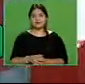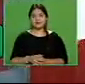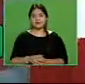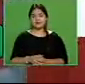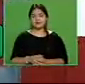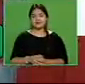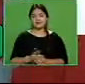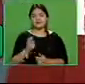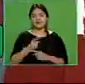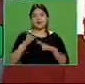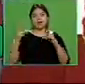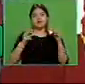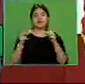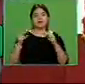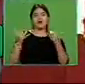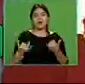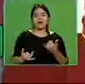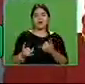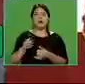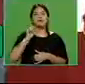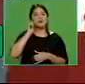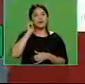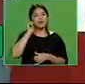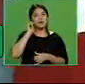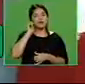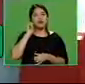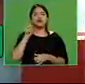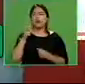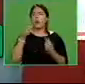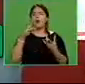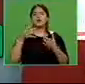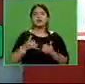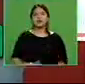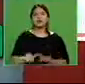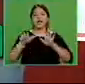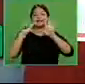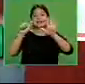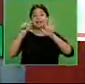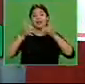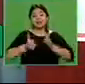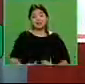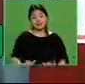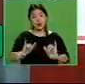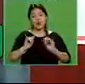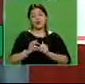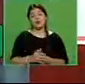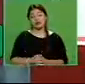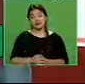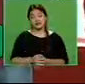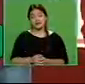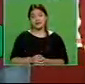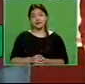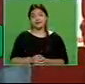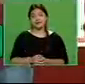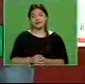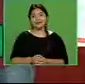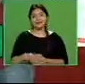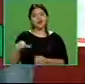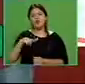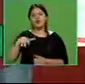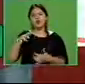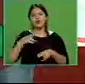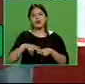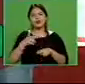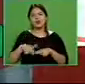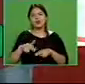Vamos a conversar con Valeria un momentico. Valeria, ¿tú tienes cuántos hijos? 6. 6 hijos tiene Valeria. ¿Dónde están ellos